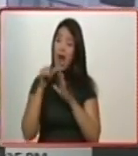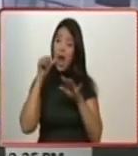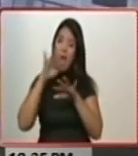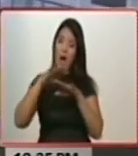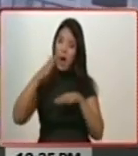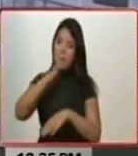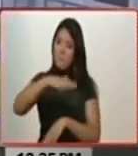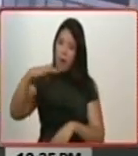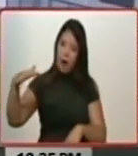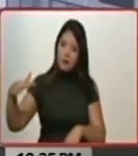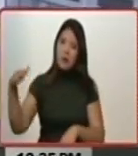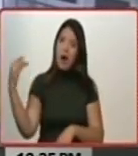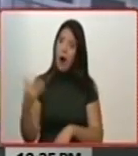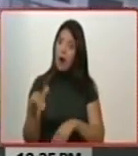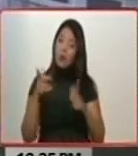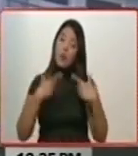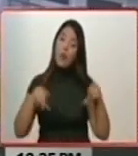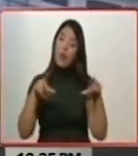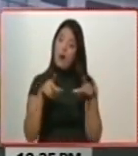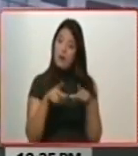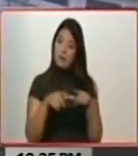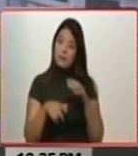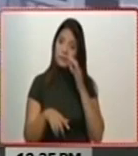y va a tener una zona